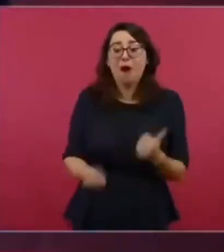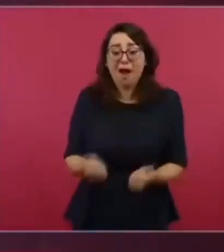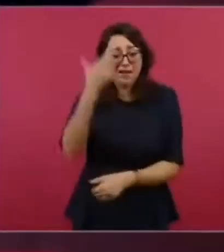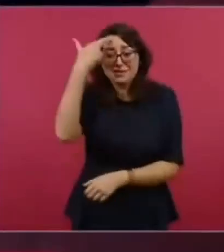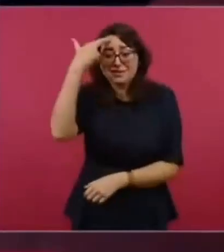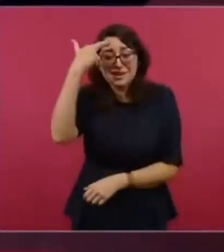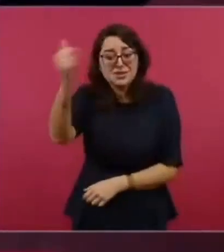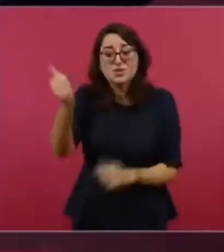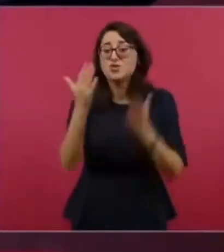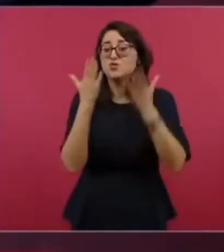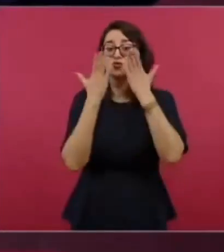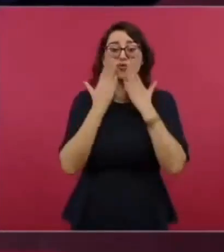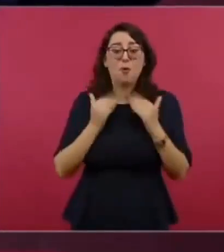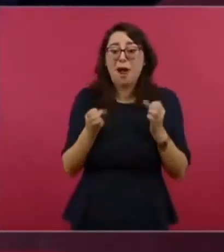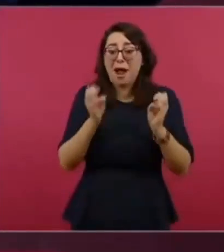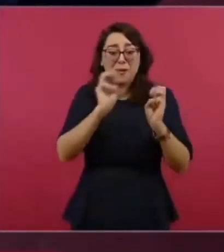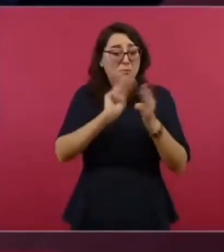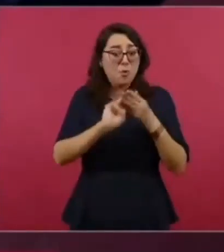Y eso es lo que quiero transmitir,